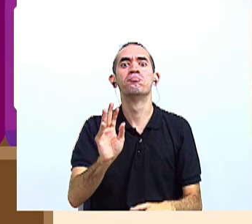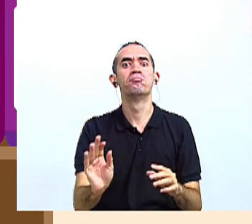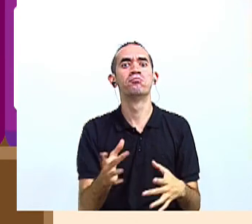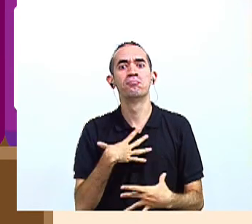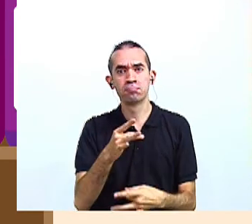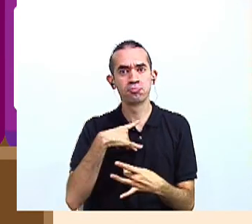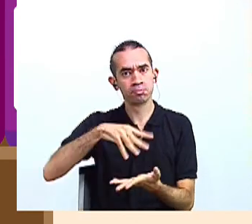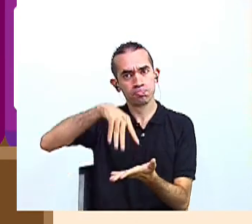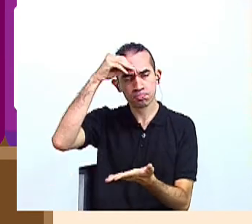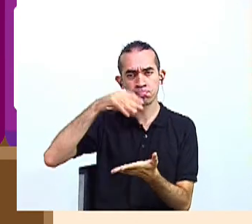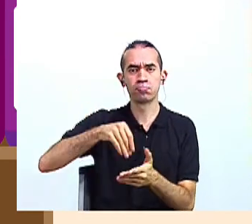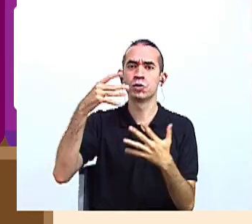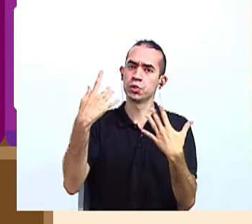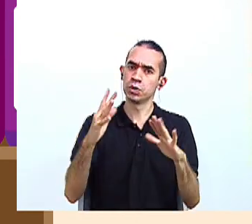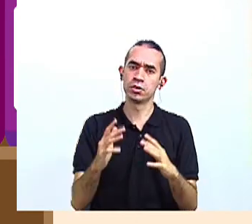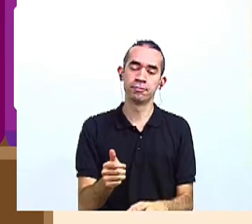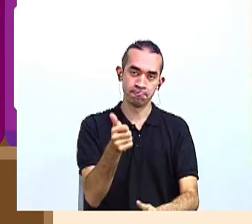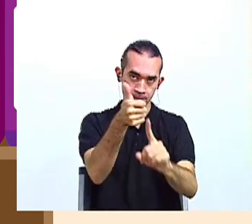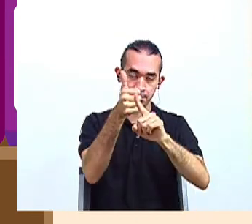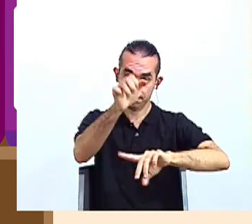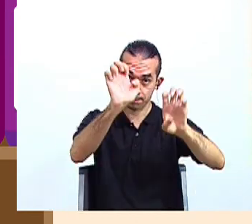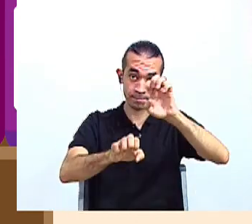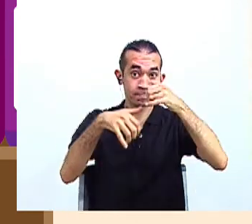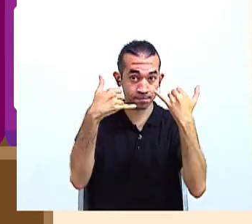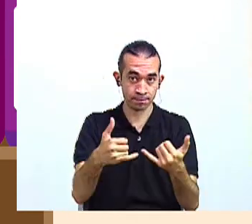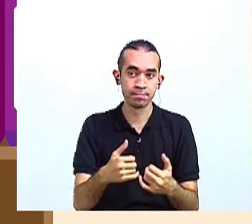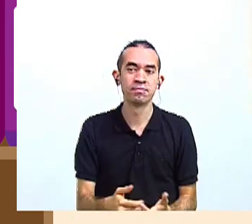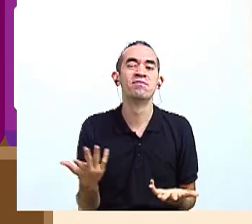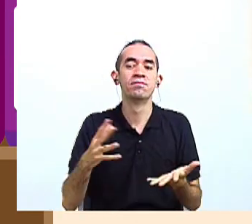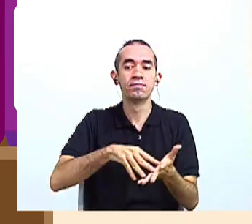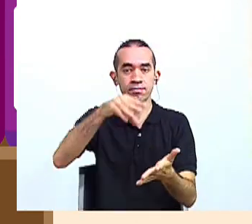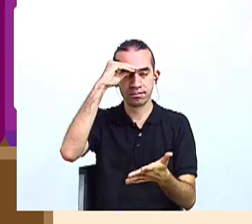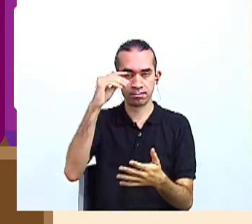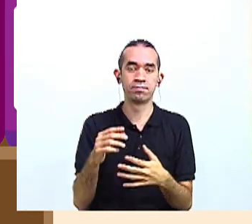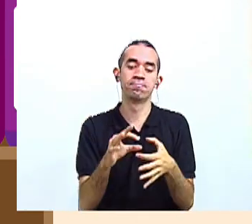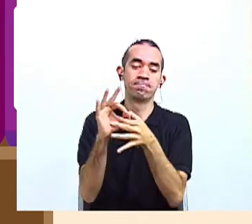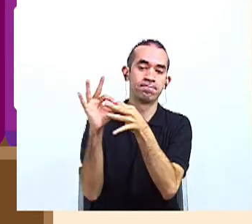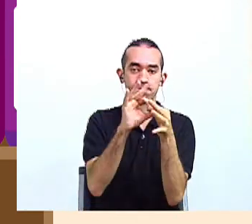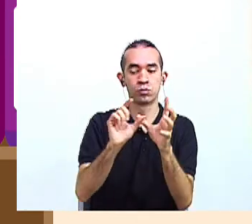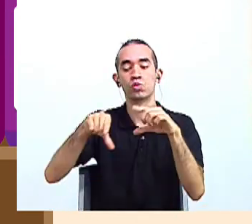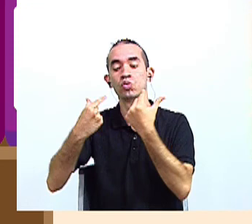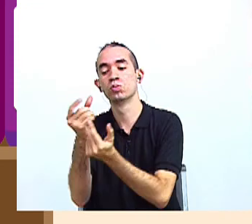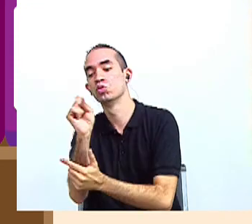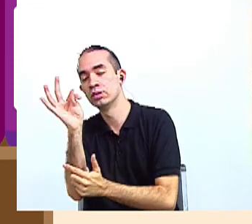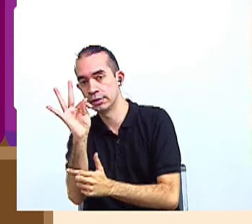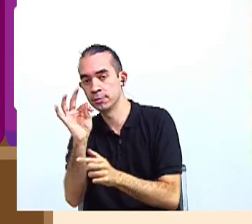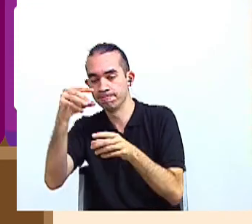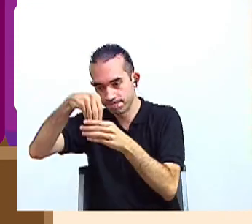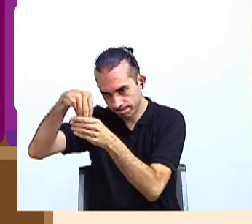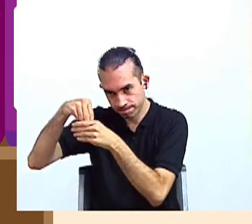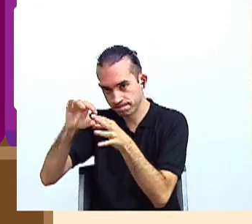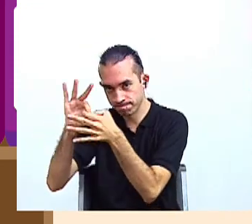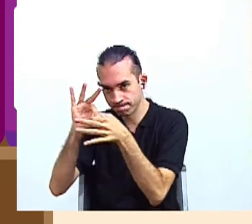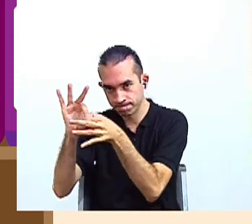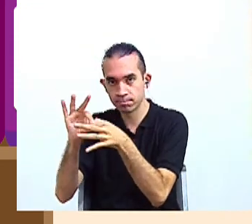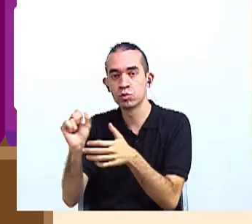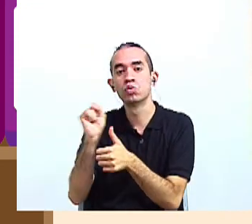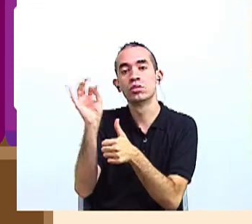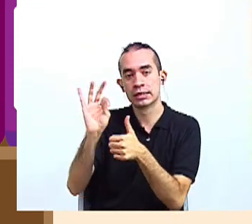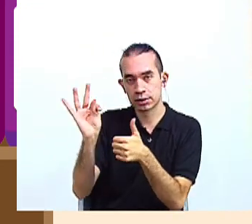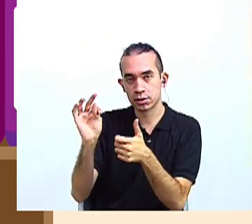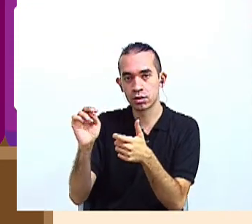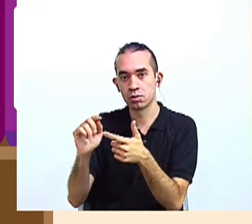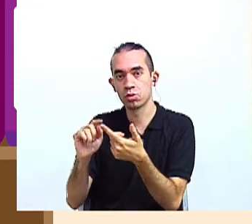lo que aprendimos hoy. Autoevaluémonos. Aprendimos la concordancia del grupo nominal y sus componentes, sustantivo,